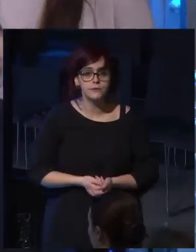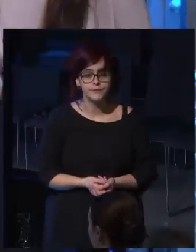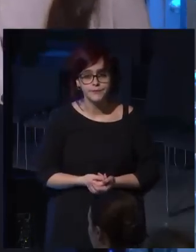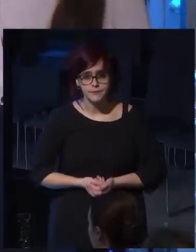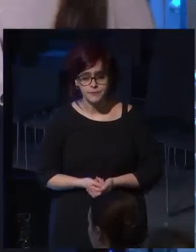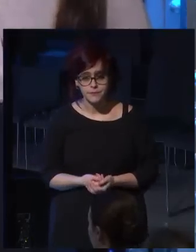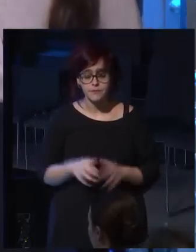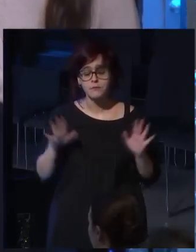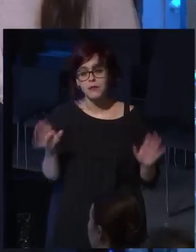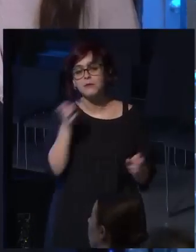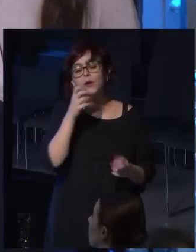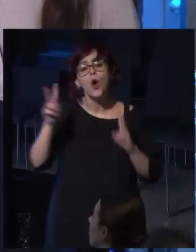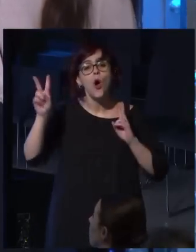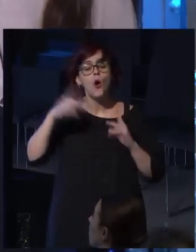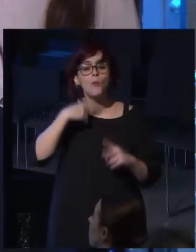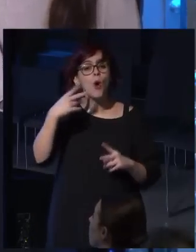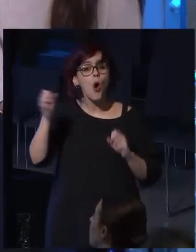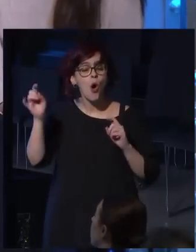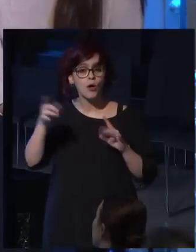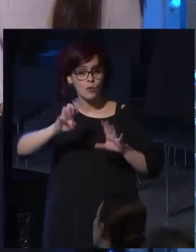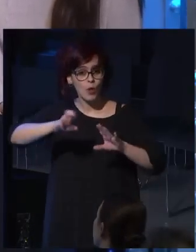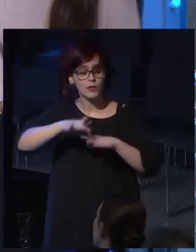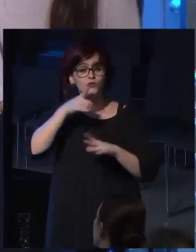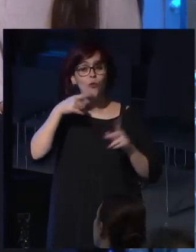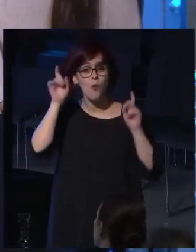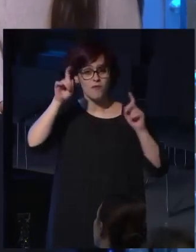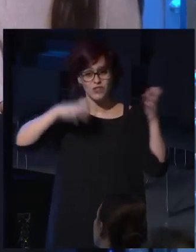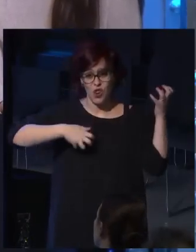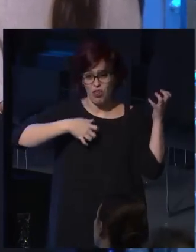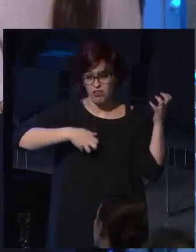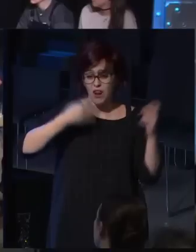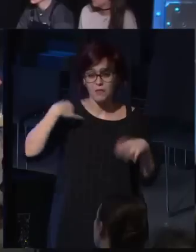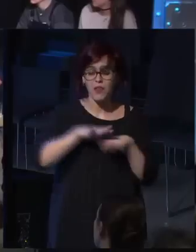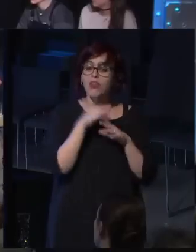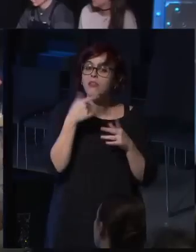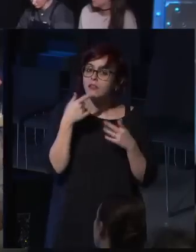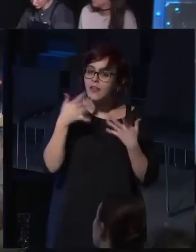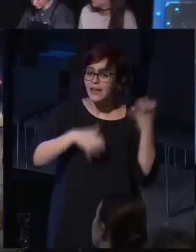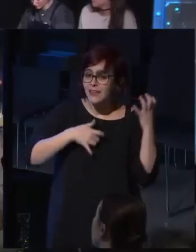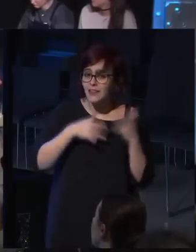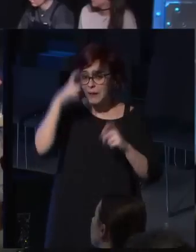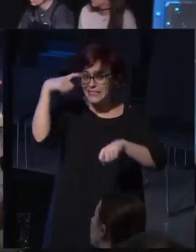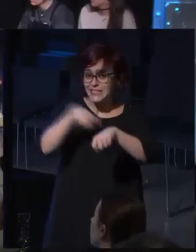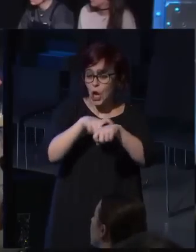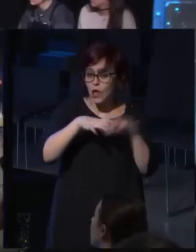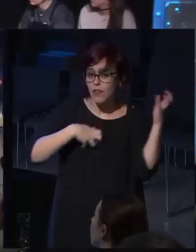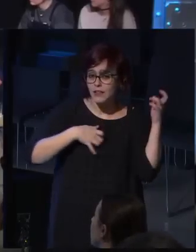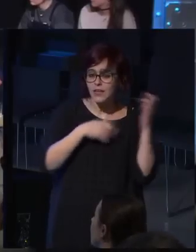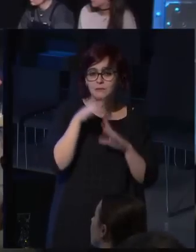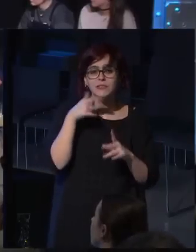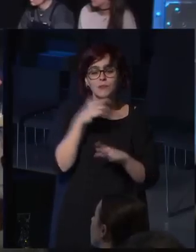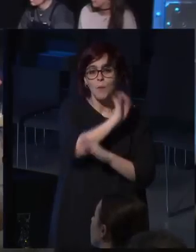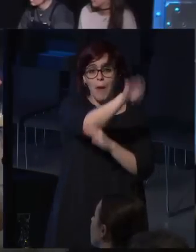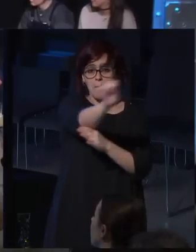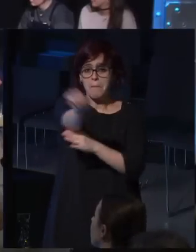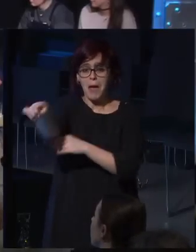personalmente. Eso, bueno, con el volumen es una cosa muy curiosa. Yo tenía un profesor de guitarra que él le me decía, y sobre todo con guitarristas y la psicología del guitarrista, que es tocar por encima de todo el